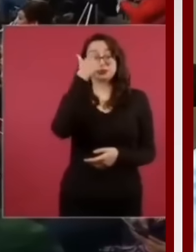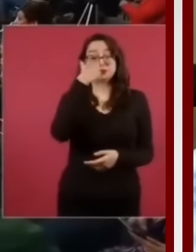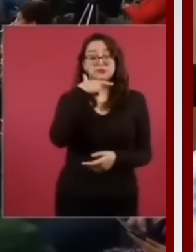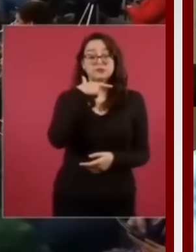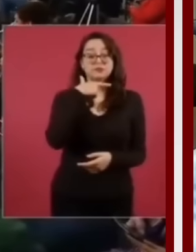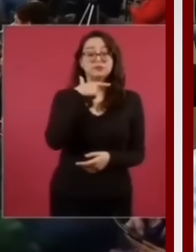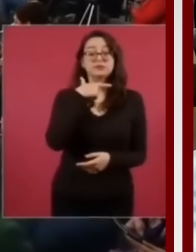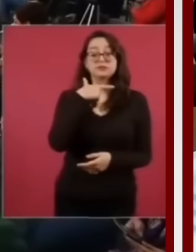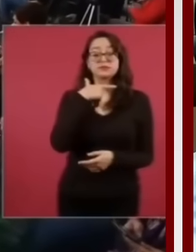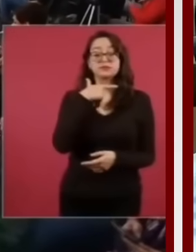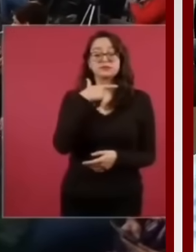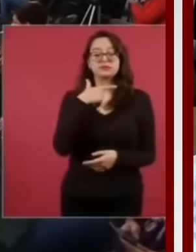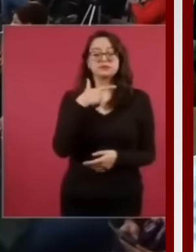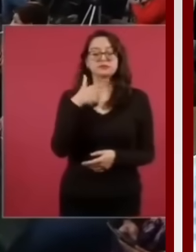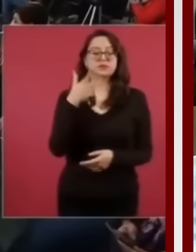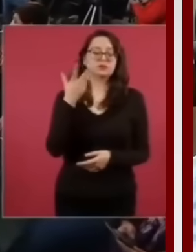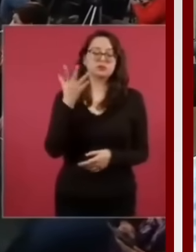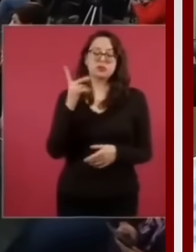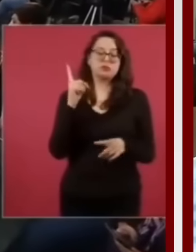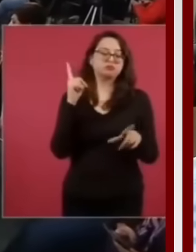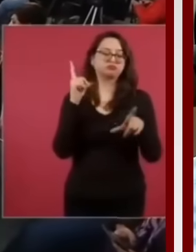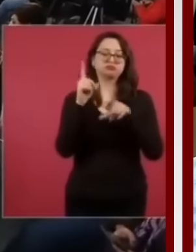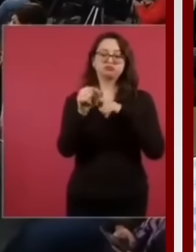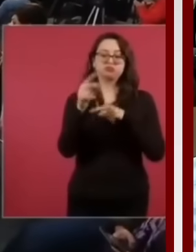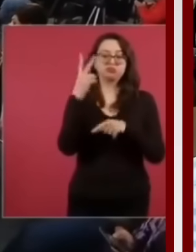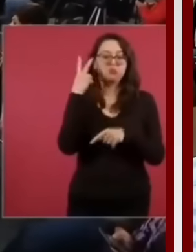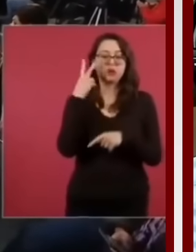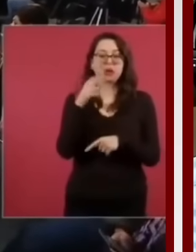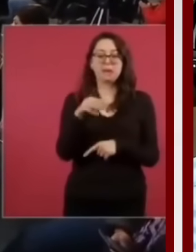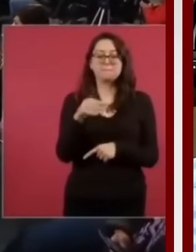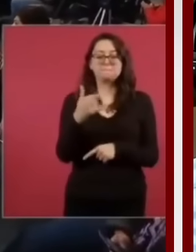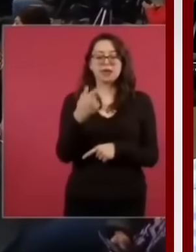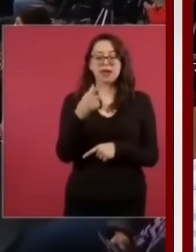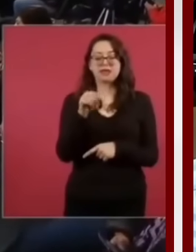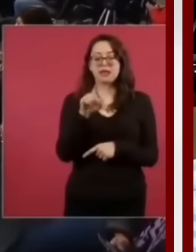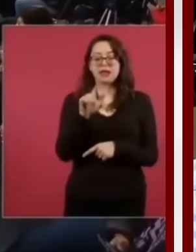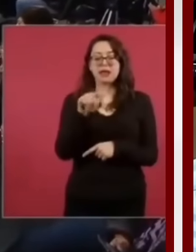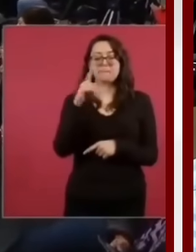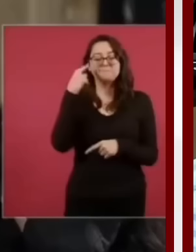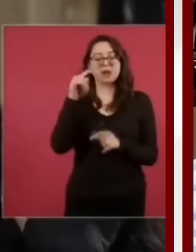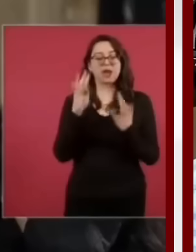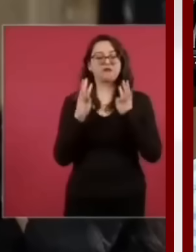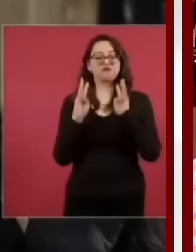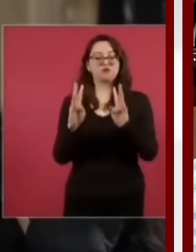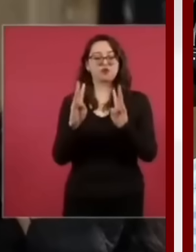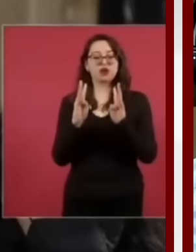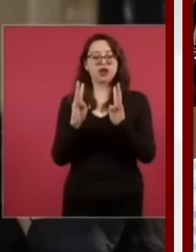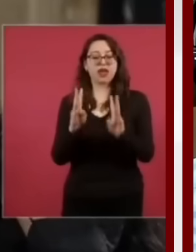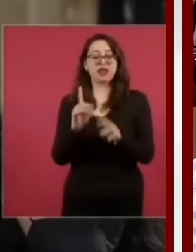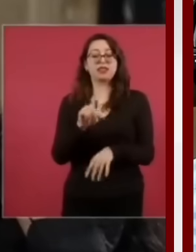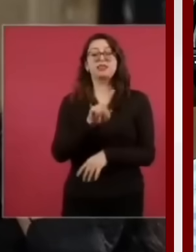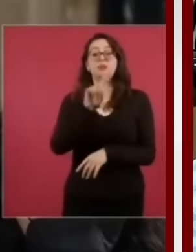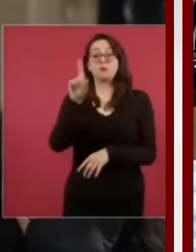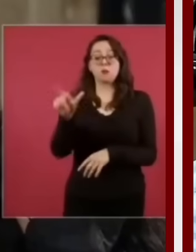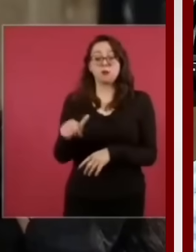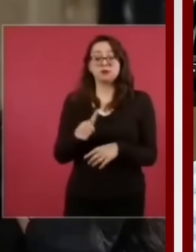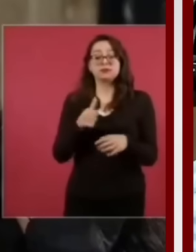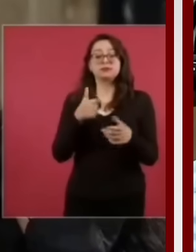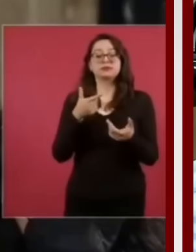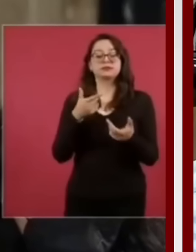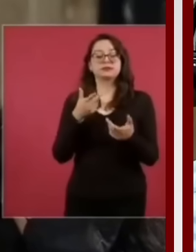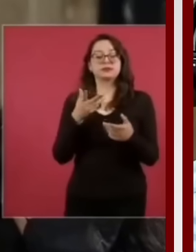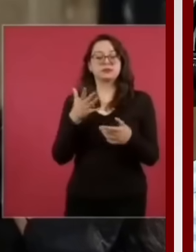fue vi a Magdalena de quino a los funerales y después de ahí el periódico me pidió que me